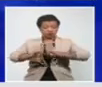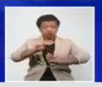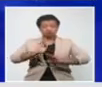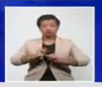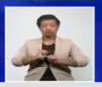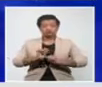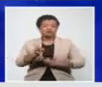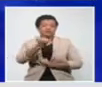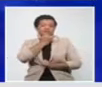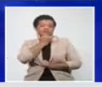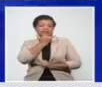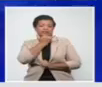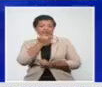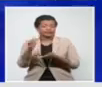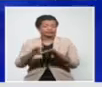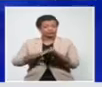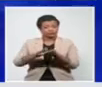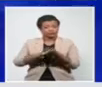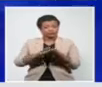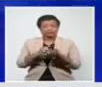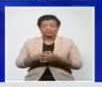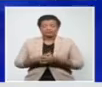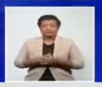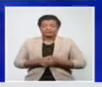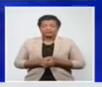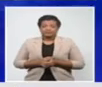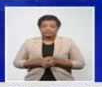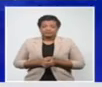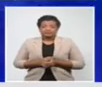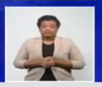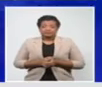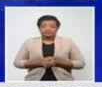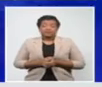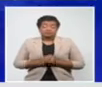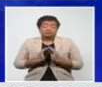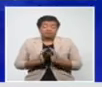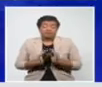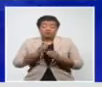reacciones adversas de gran envergadura, pues lleva un proceso